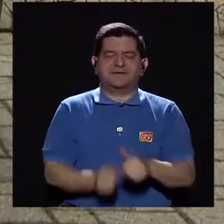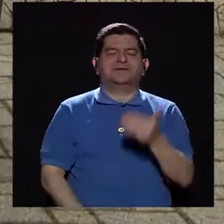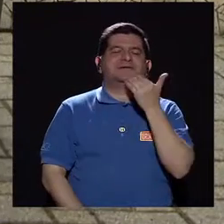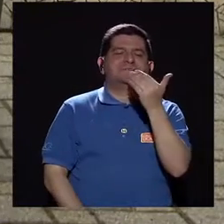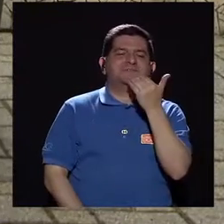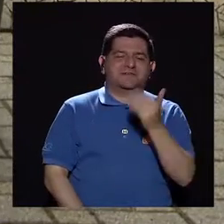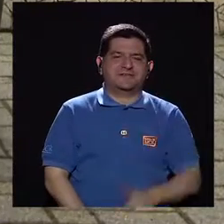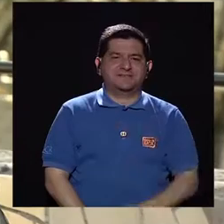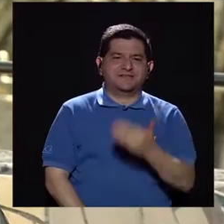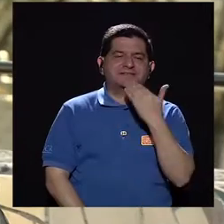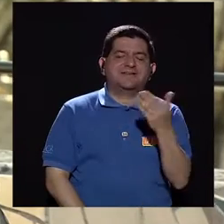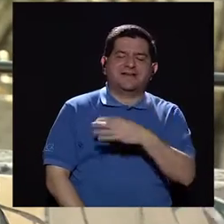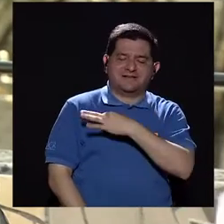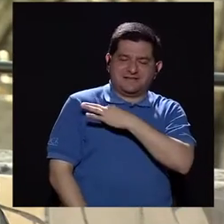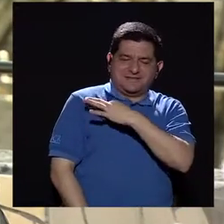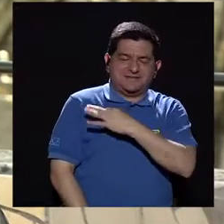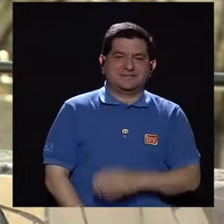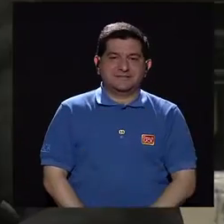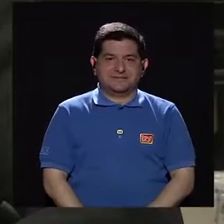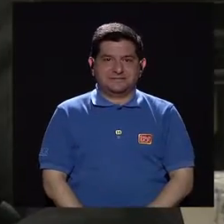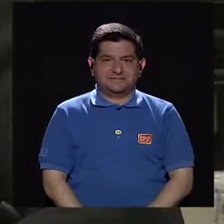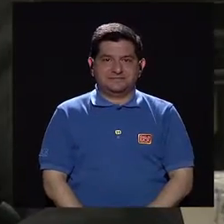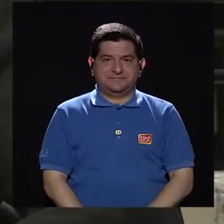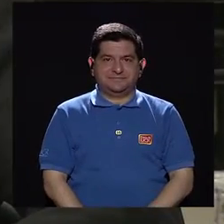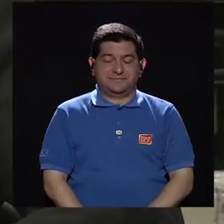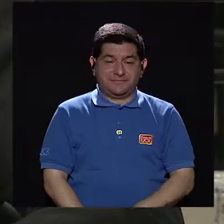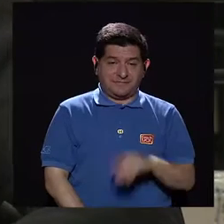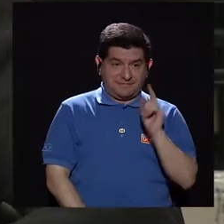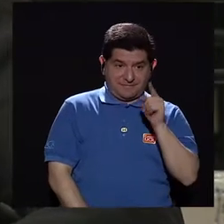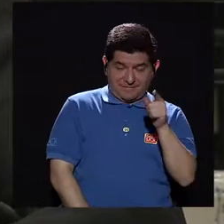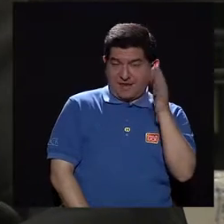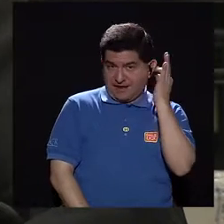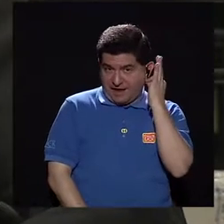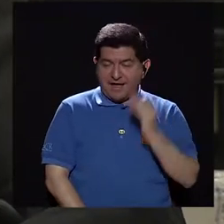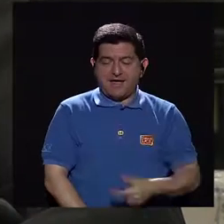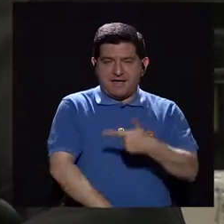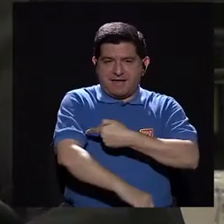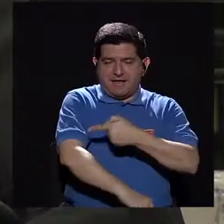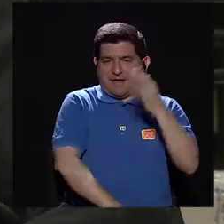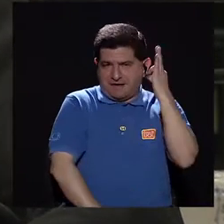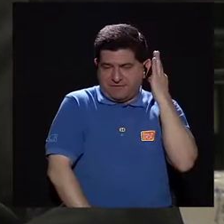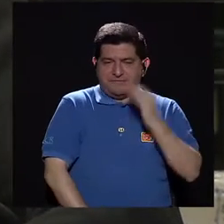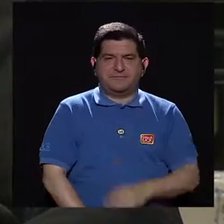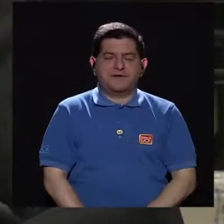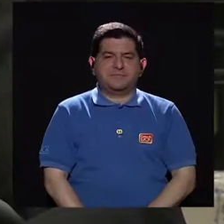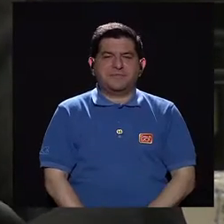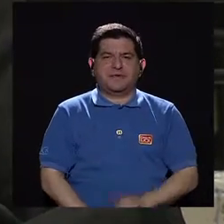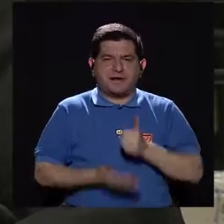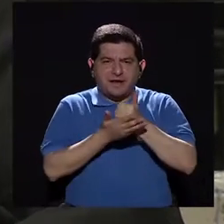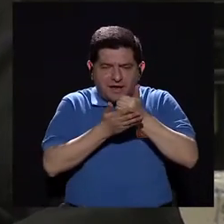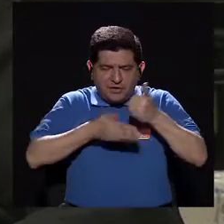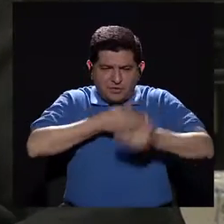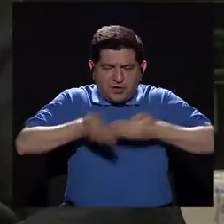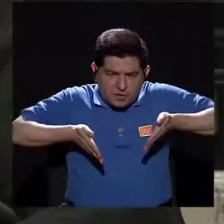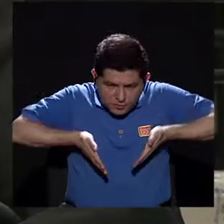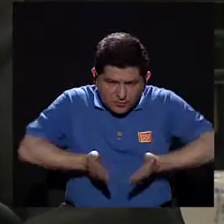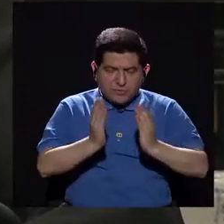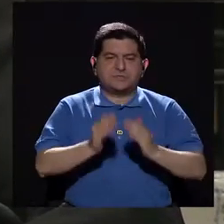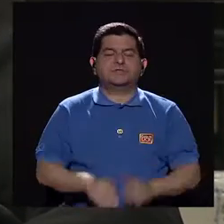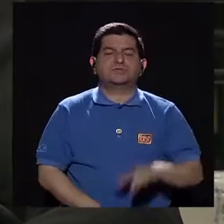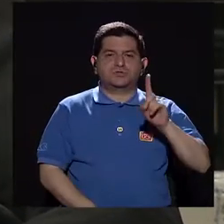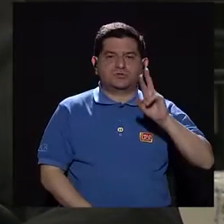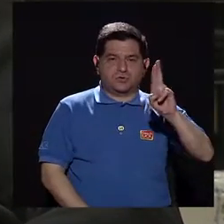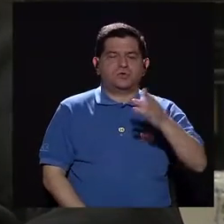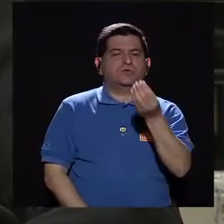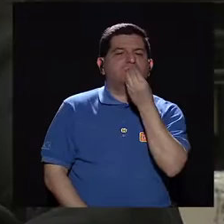Lilian, muchísimas gracias. Muchas gracias por la invitación. Sí, Lilian Marín es enfermera, es obstetra, además